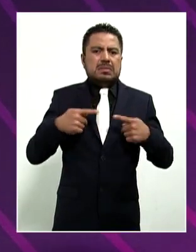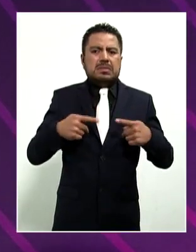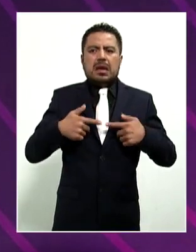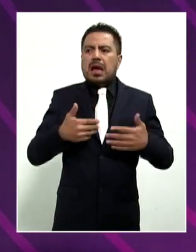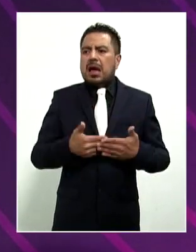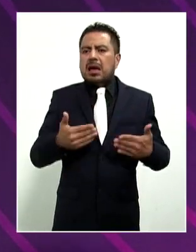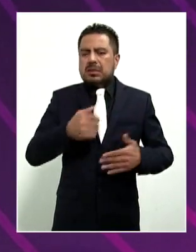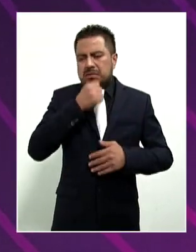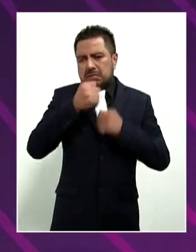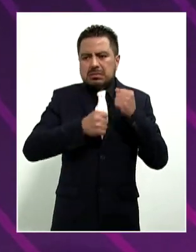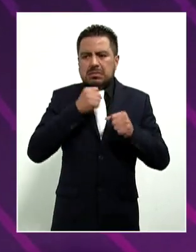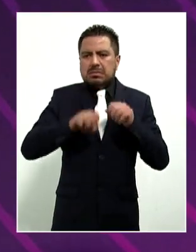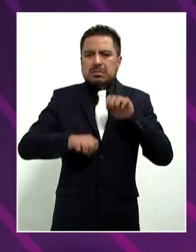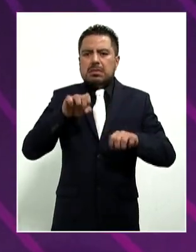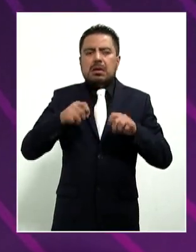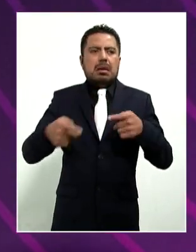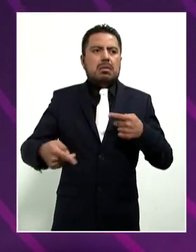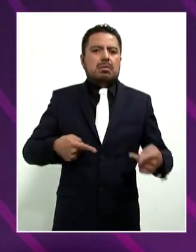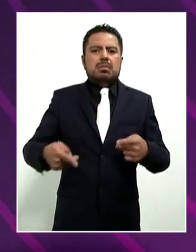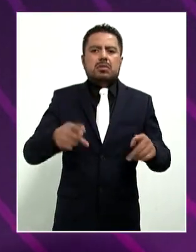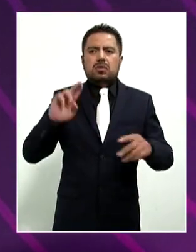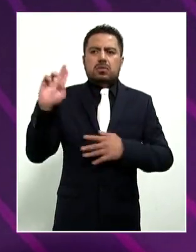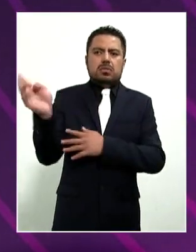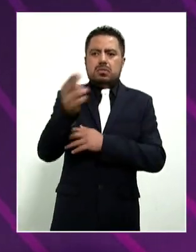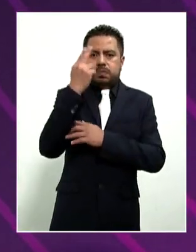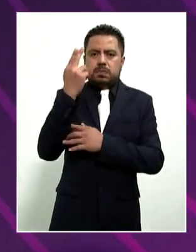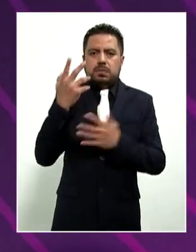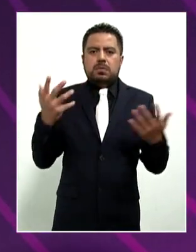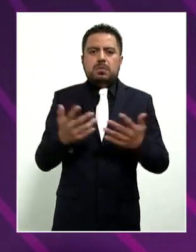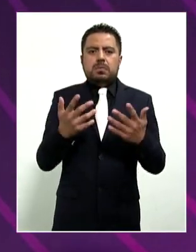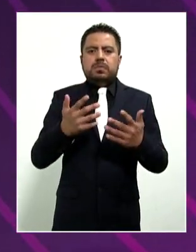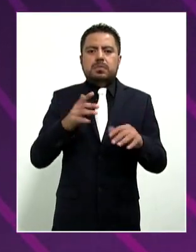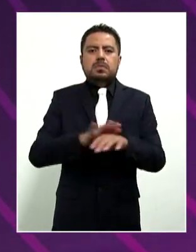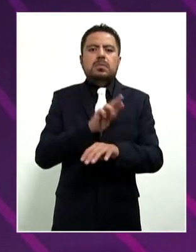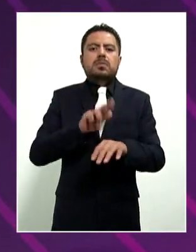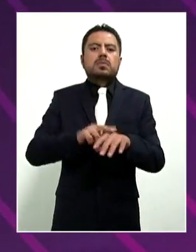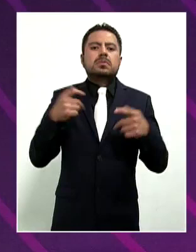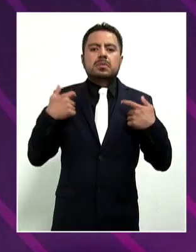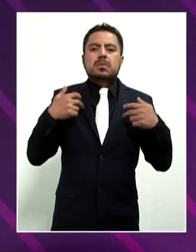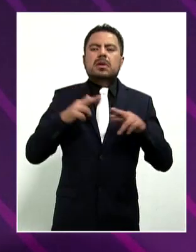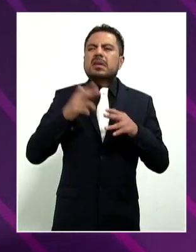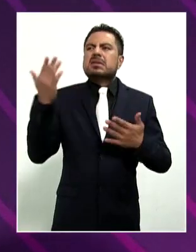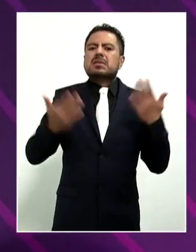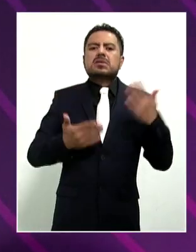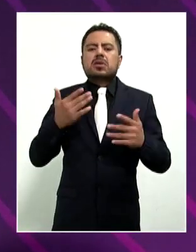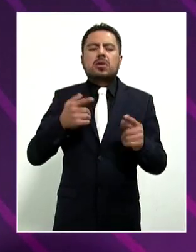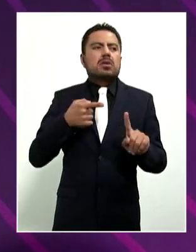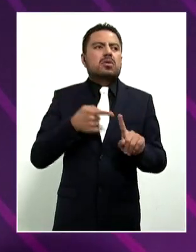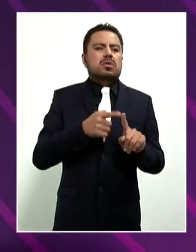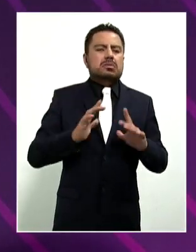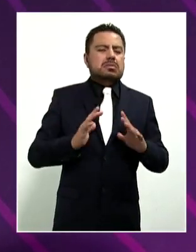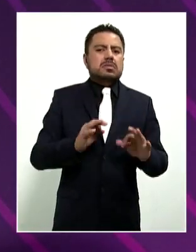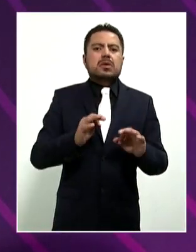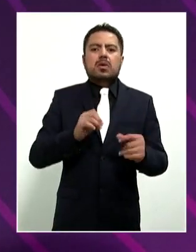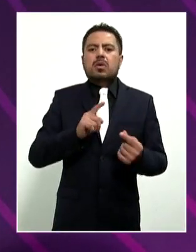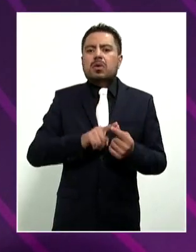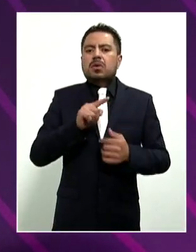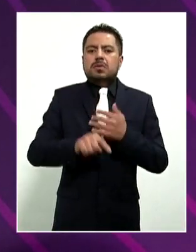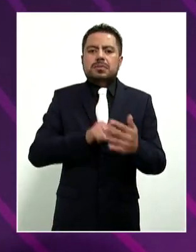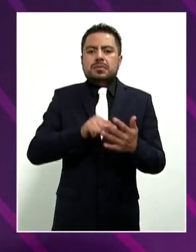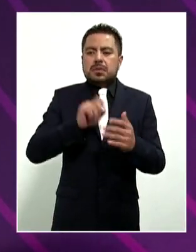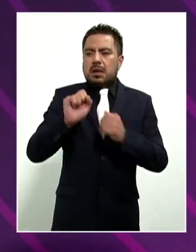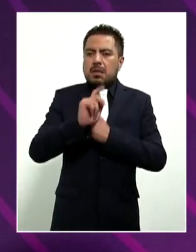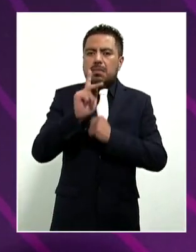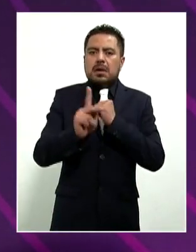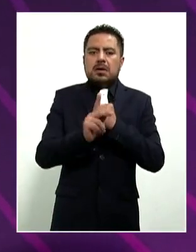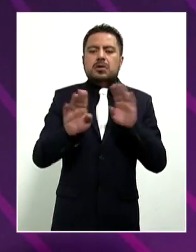estamos más viejos y fuimos preparados en formación universitaria por muchos de los maestros que provenían justamente de